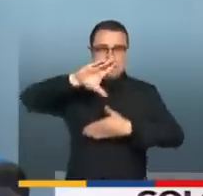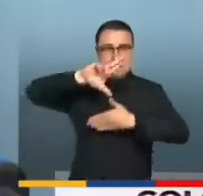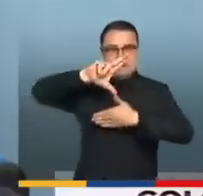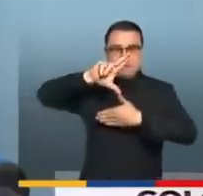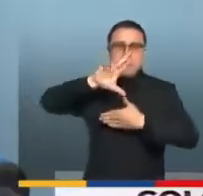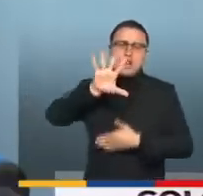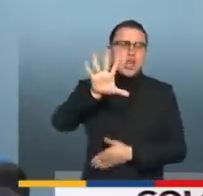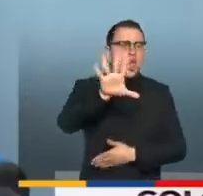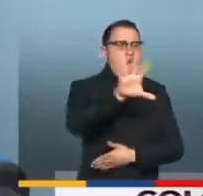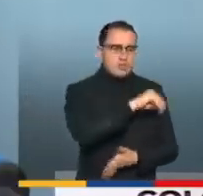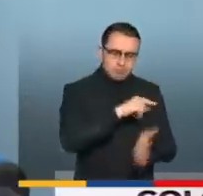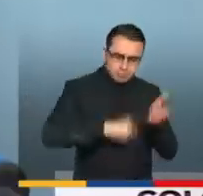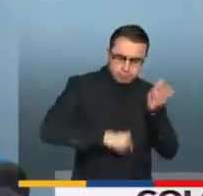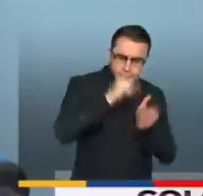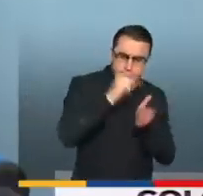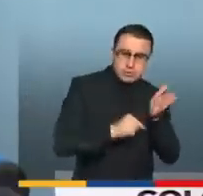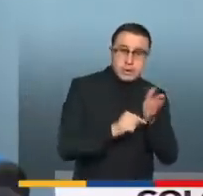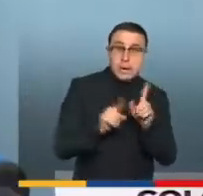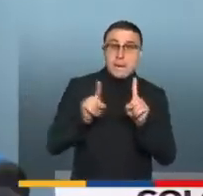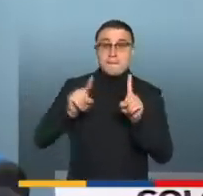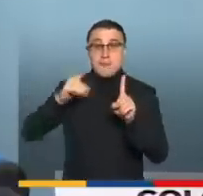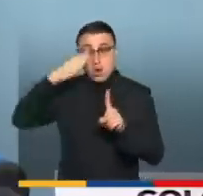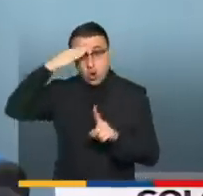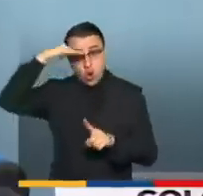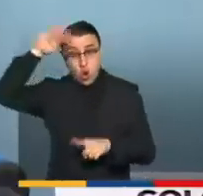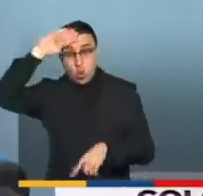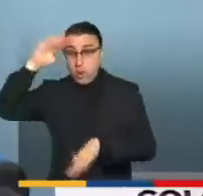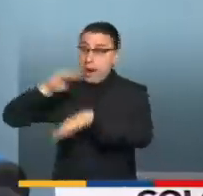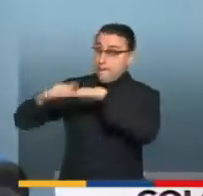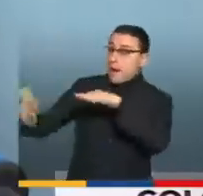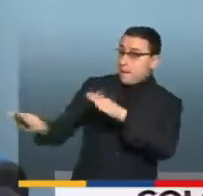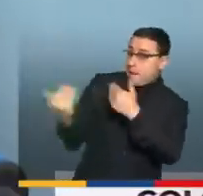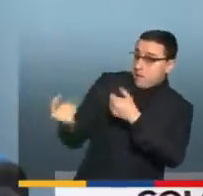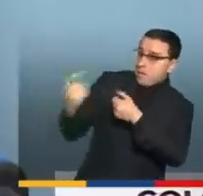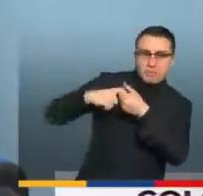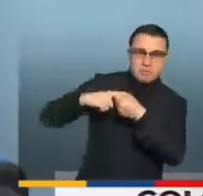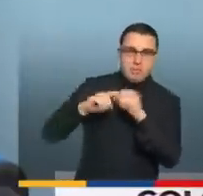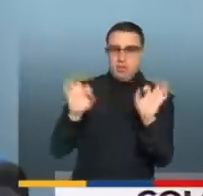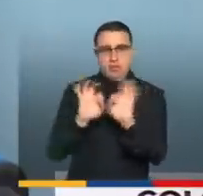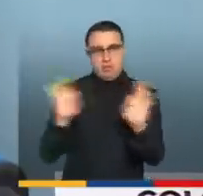Latina, excepto Cuba, que no fue invitada.